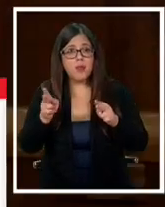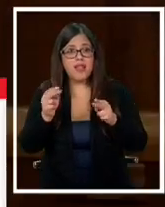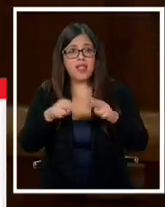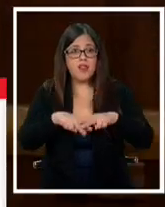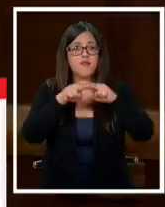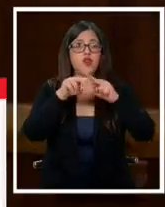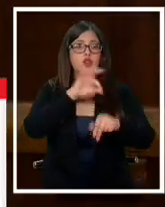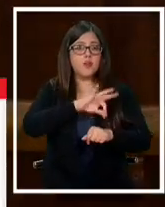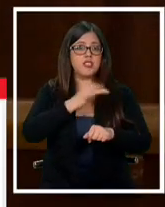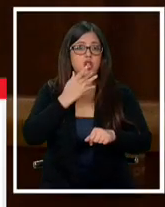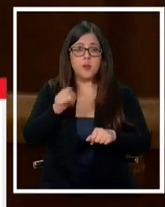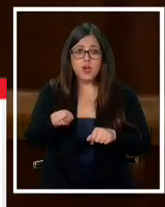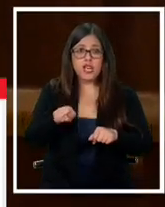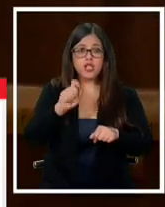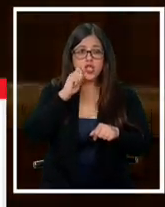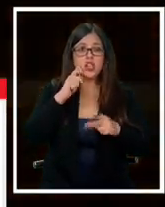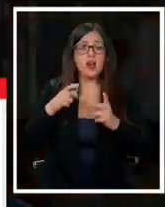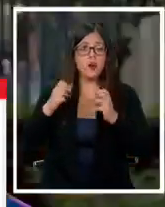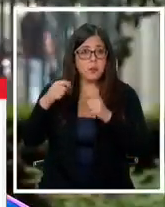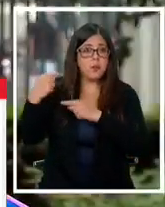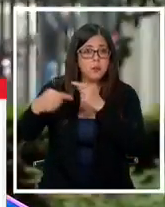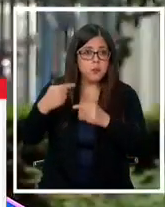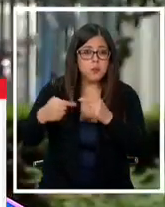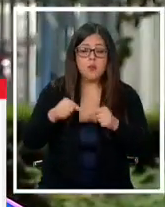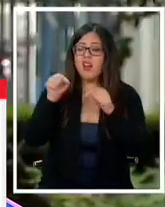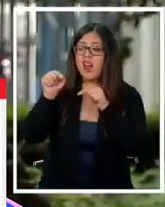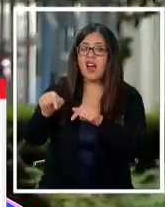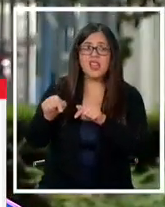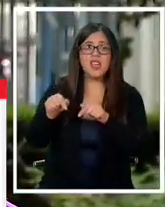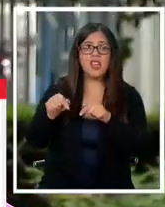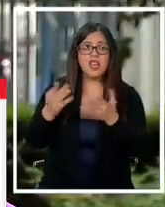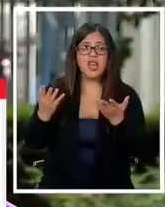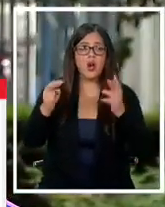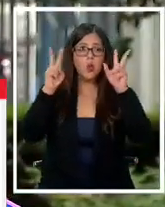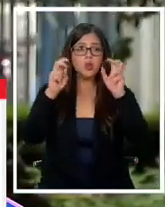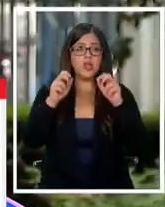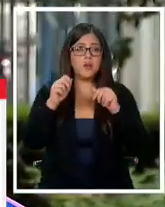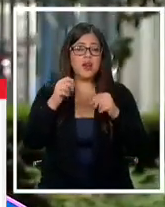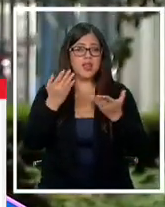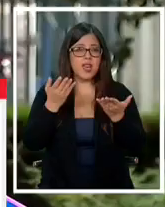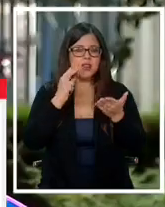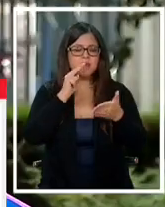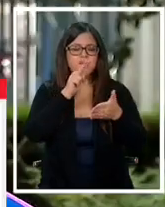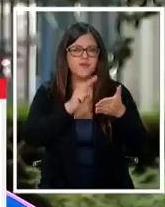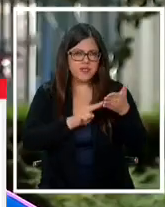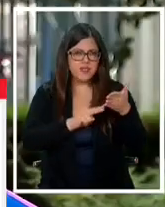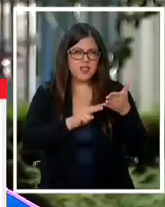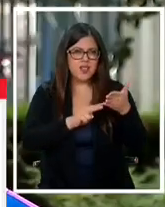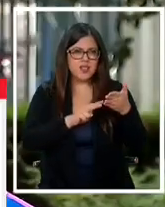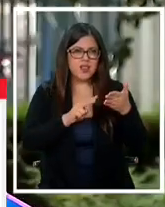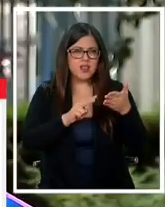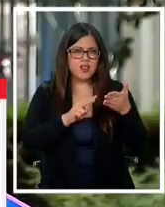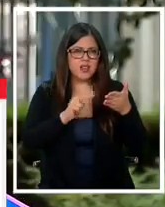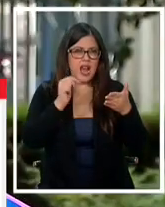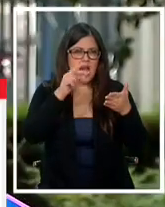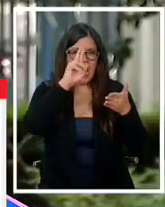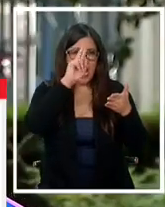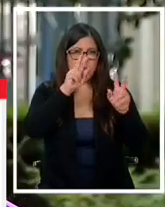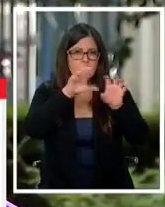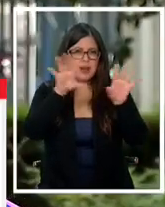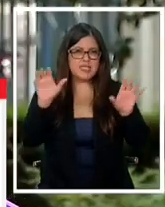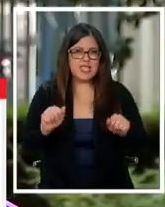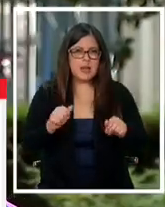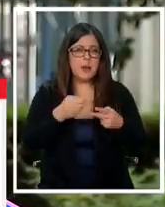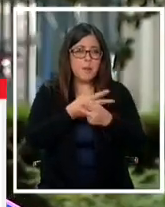y a que éstos sean heredables aquí hay un olorcillo cuando uno lee la norma a un sistema público un sistema